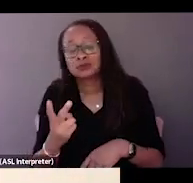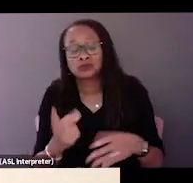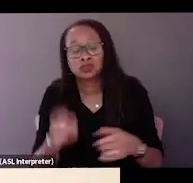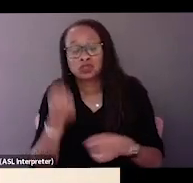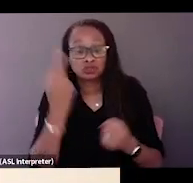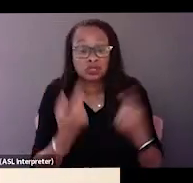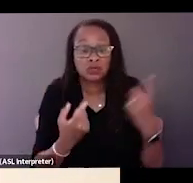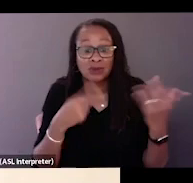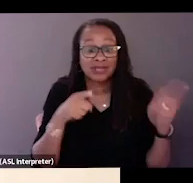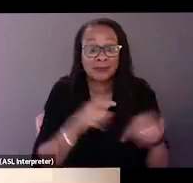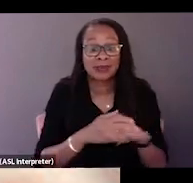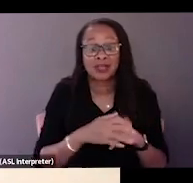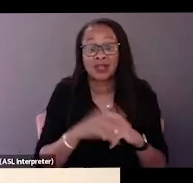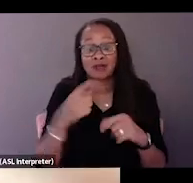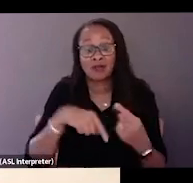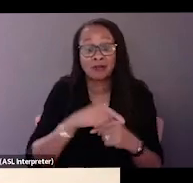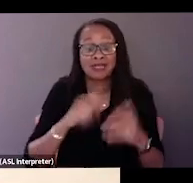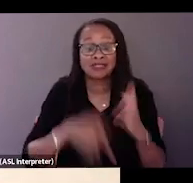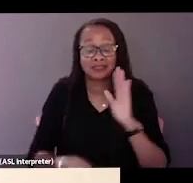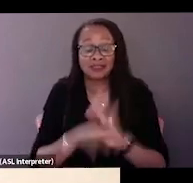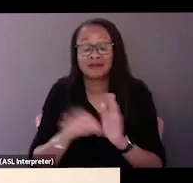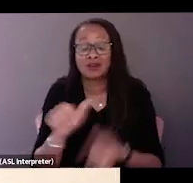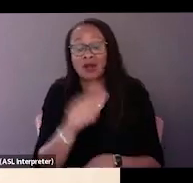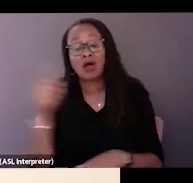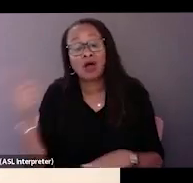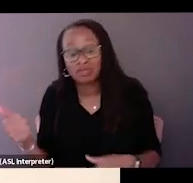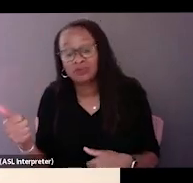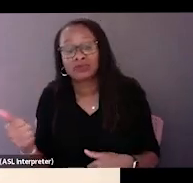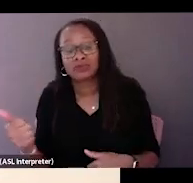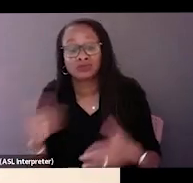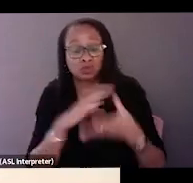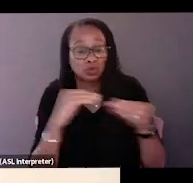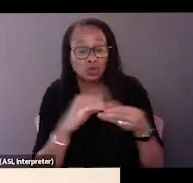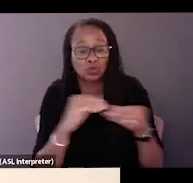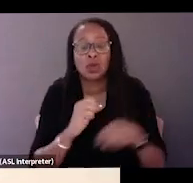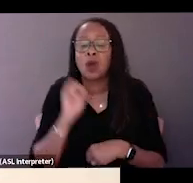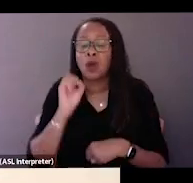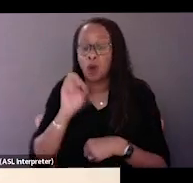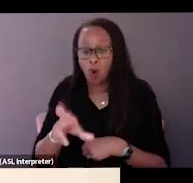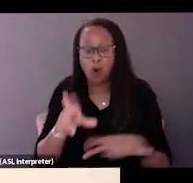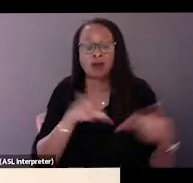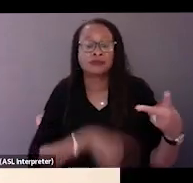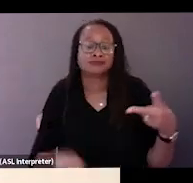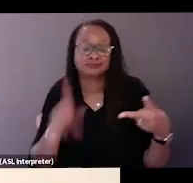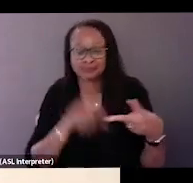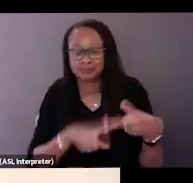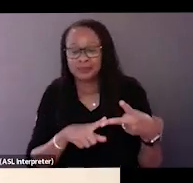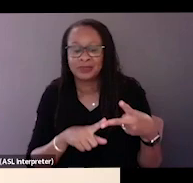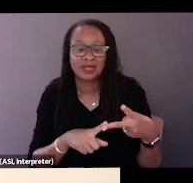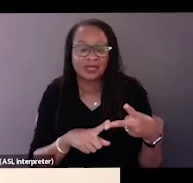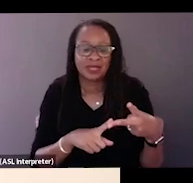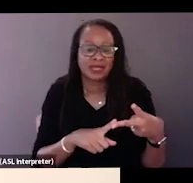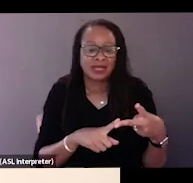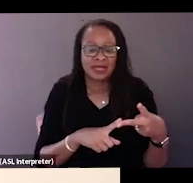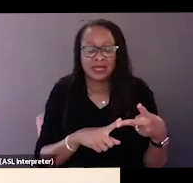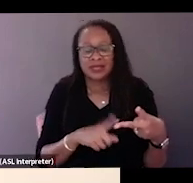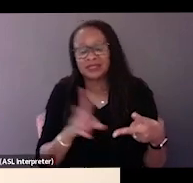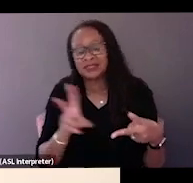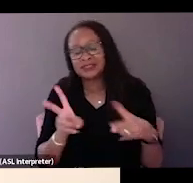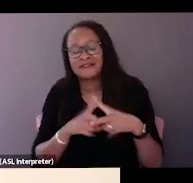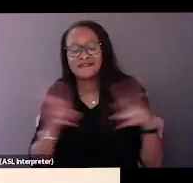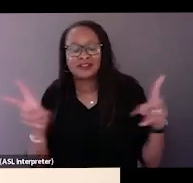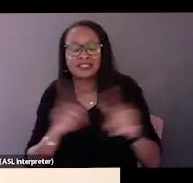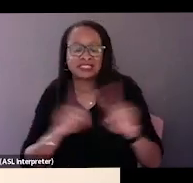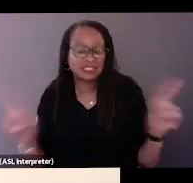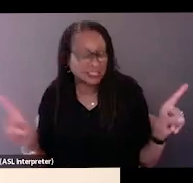es muy diferente esta percepción. Y, o encontrar otra vía de